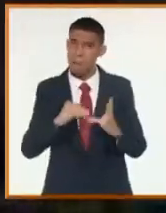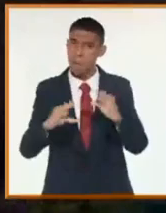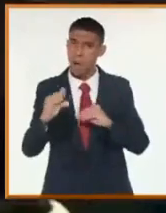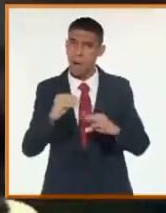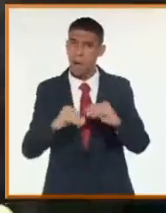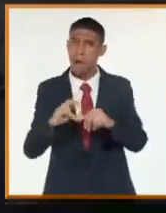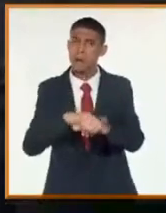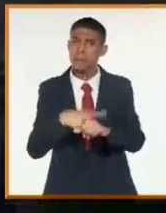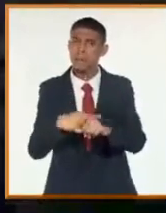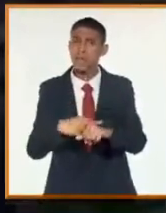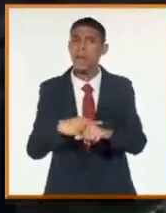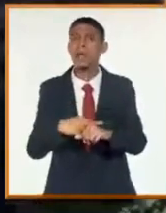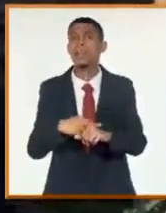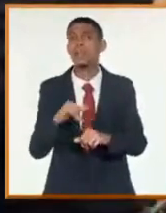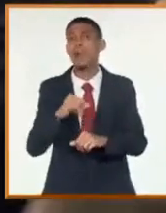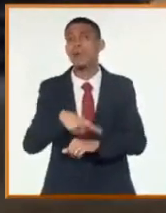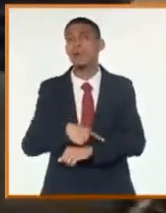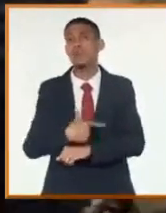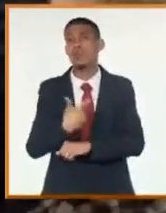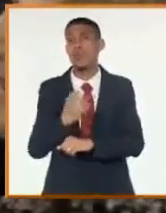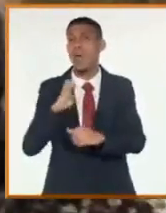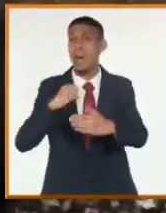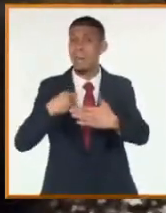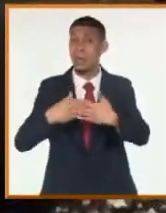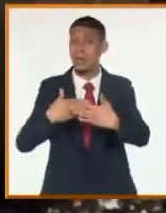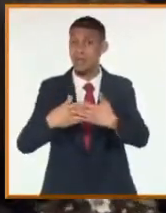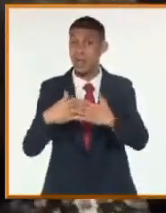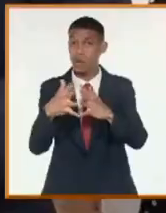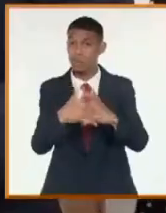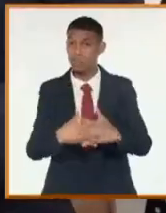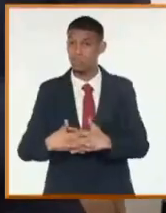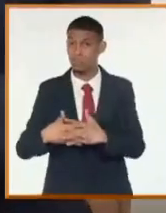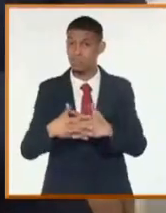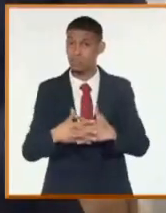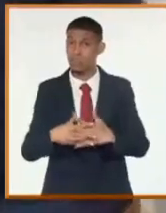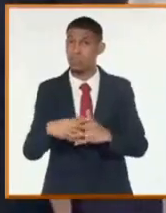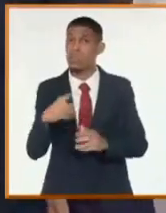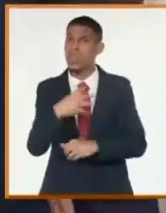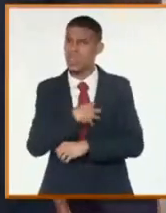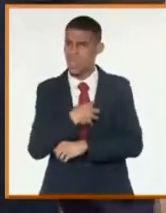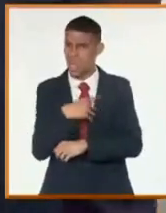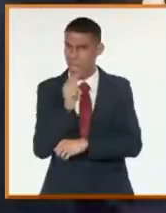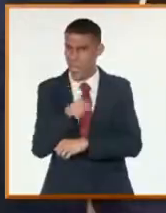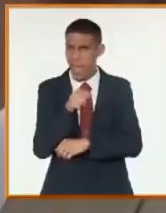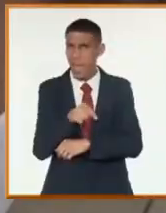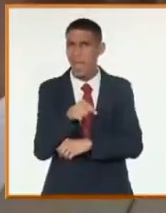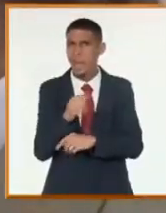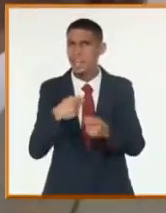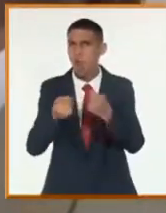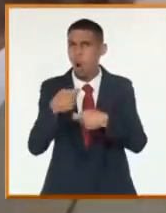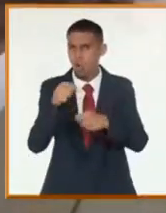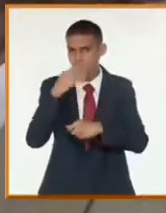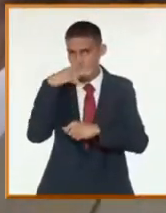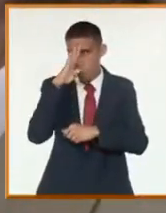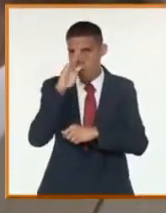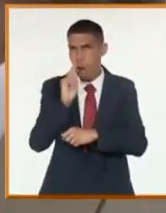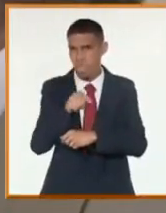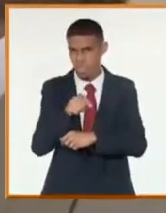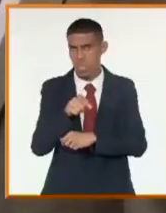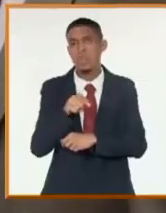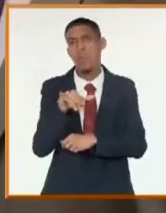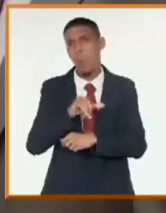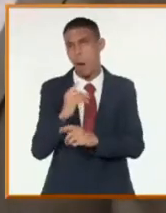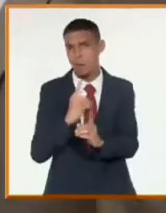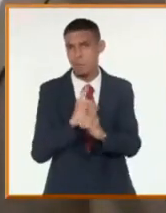representantes del sector de la cultura, empresarios norteamericanos que tienen negocios o propuestas de negocios con Cuba o voluntades de negocios con Cuba y